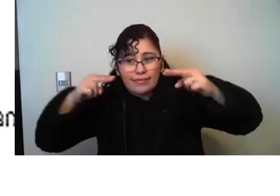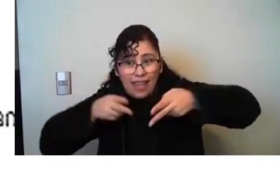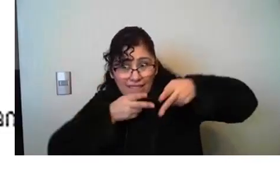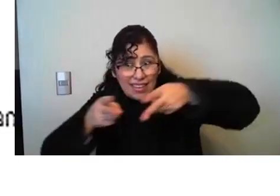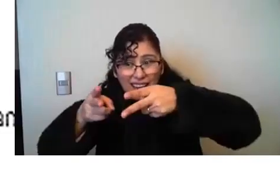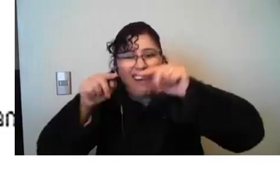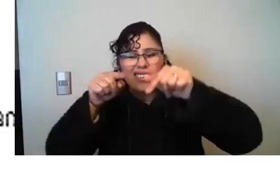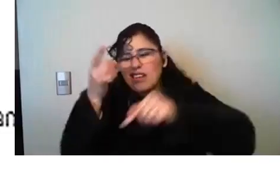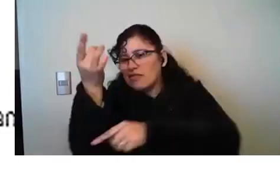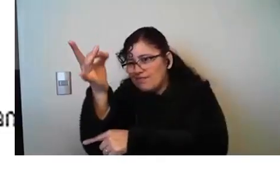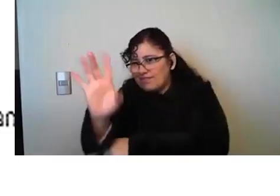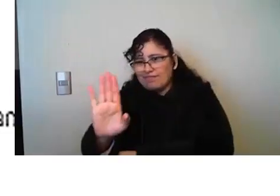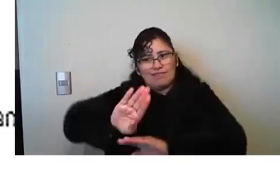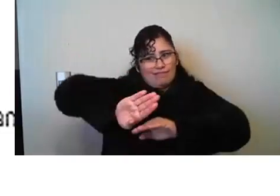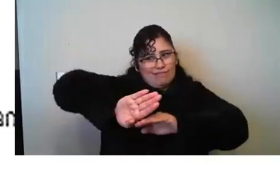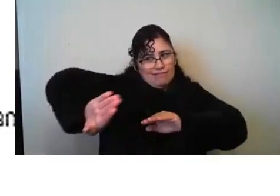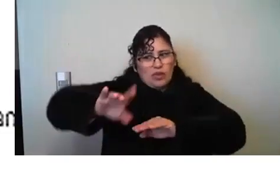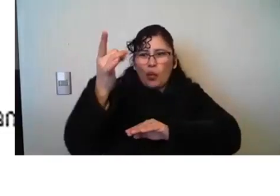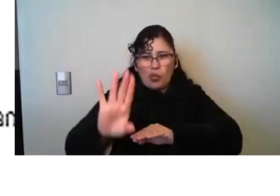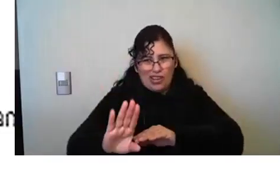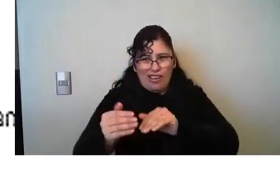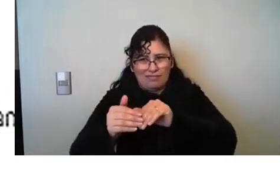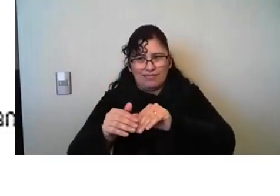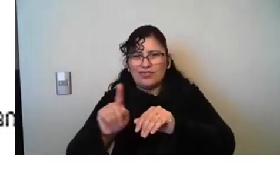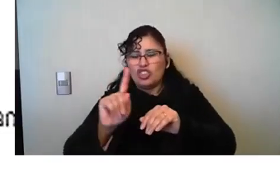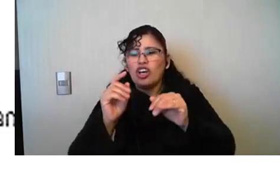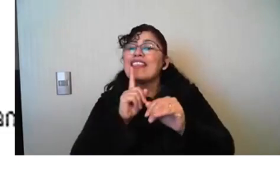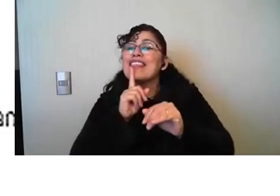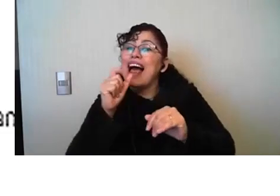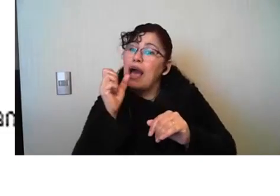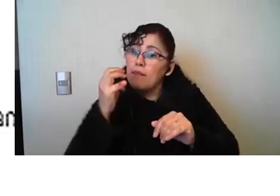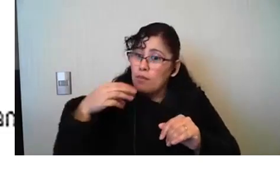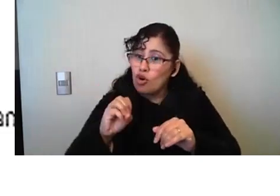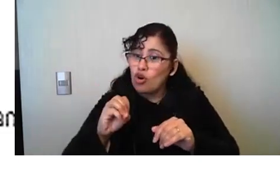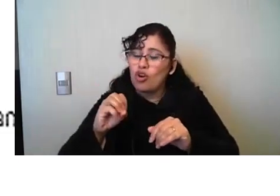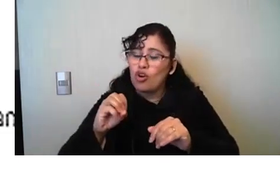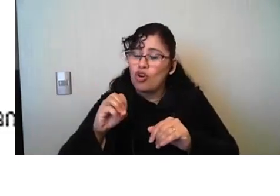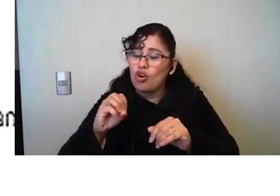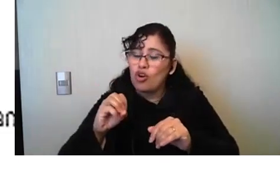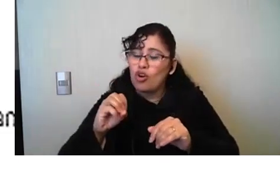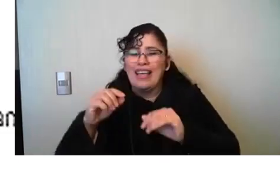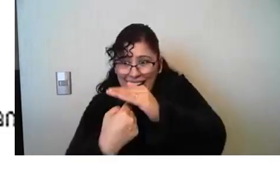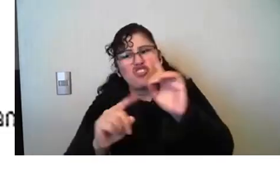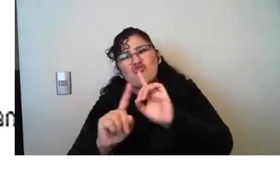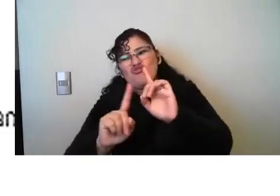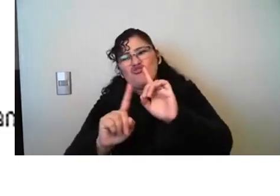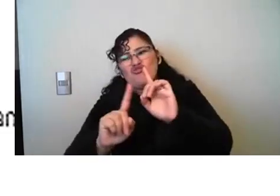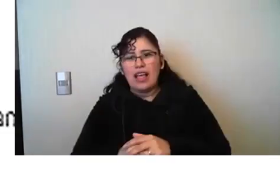La única excepción, no hay un relevo por el tálamo, porque cuando apareció el olfato, no existía el